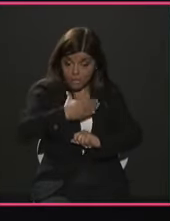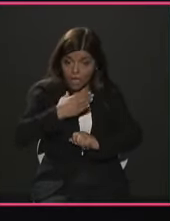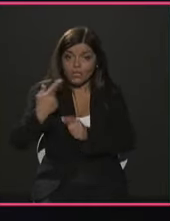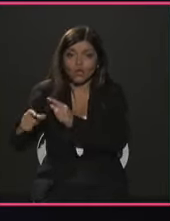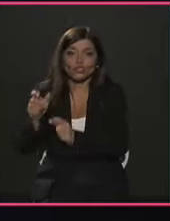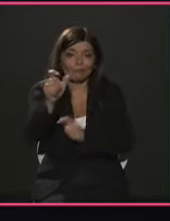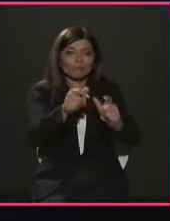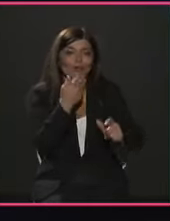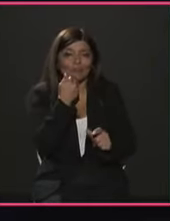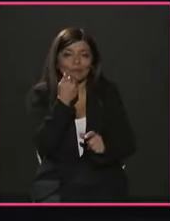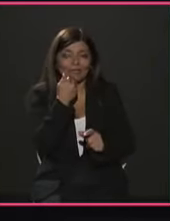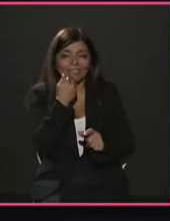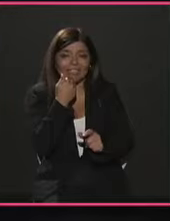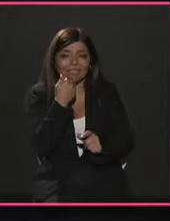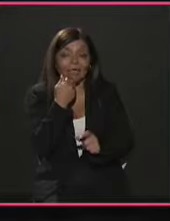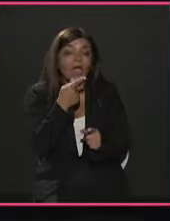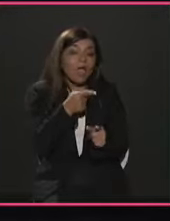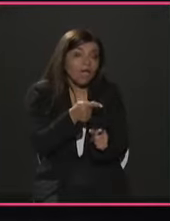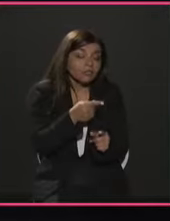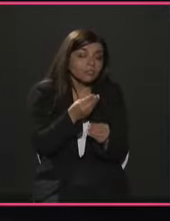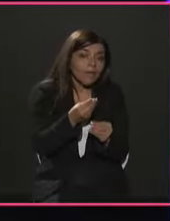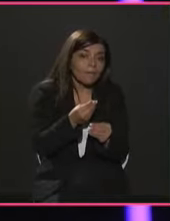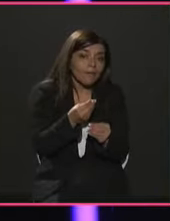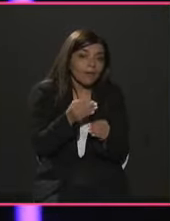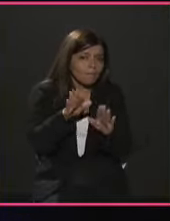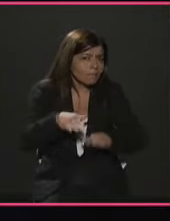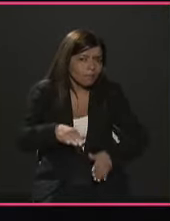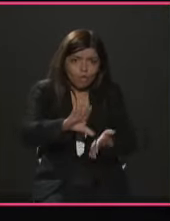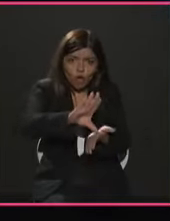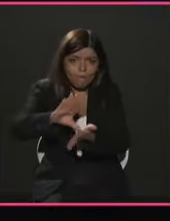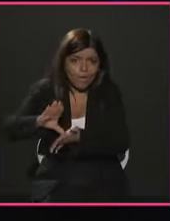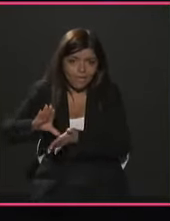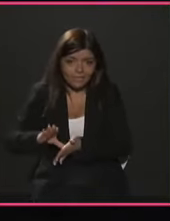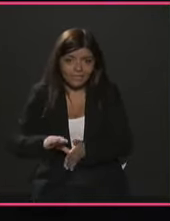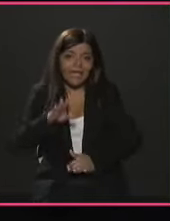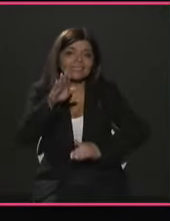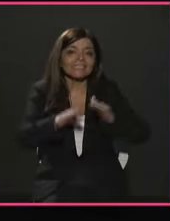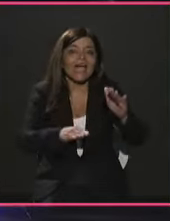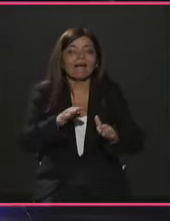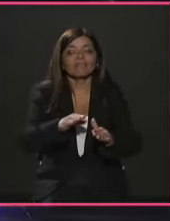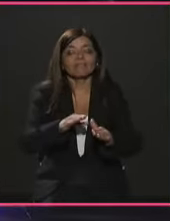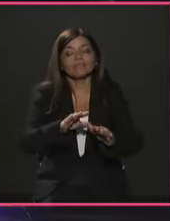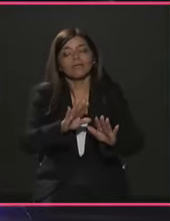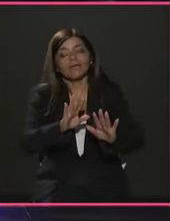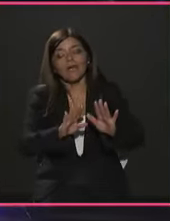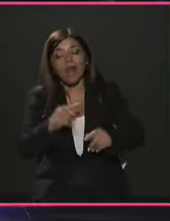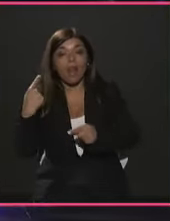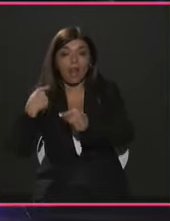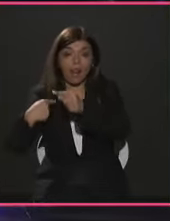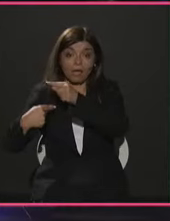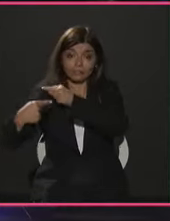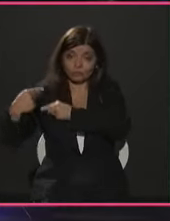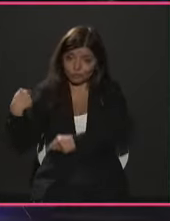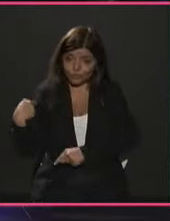otros eso también le pasa a los países a veces pocas veces en la historias de los países se